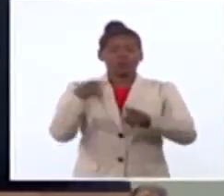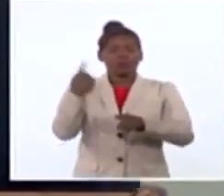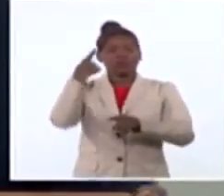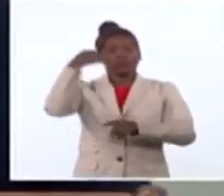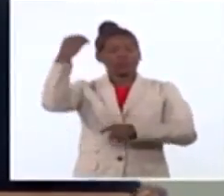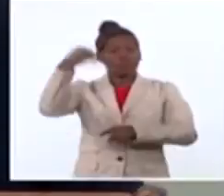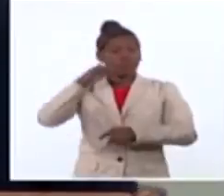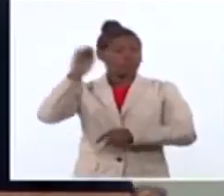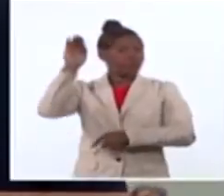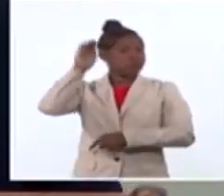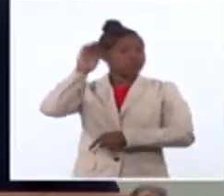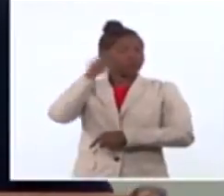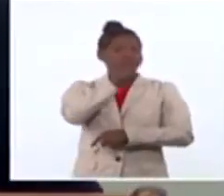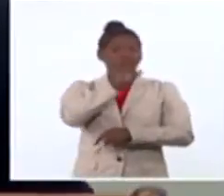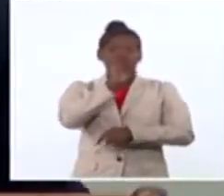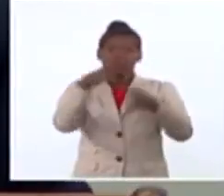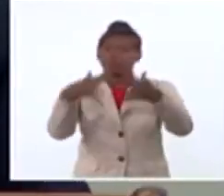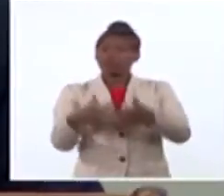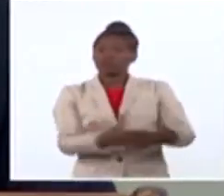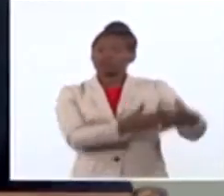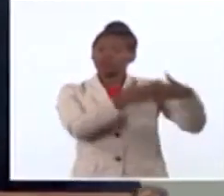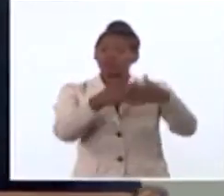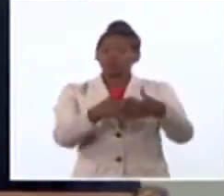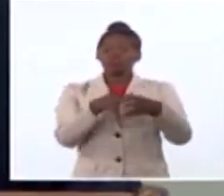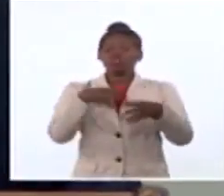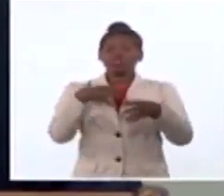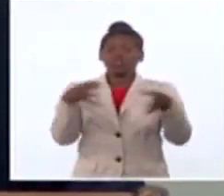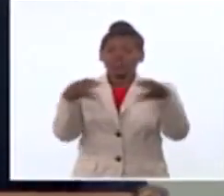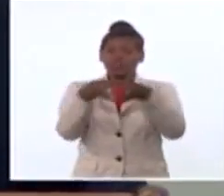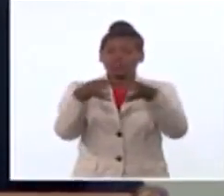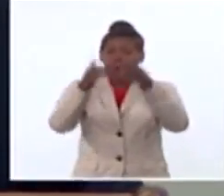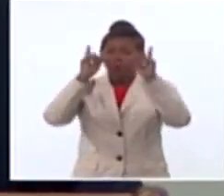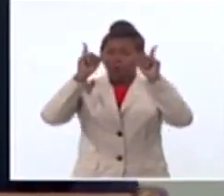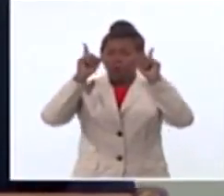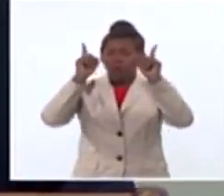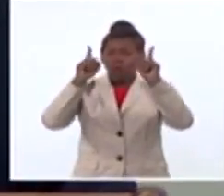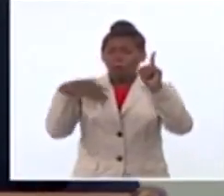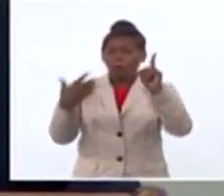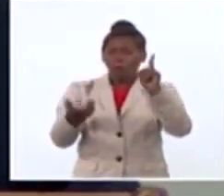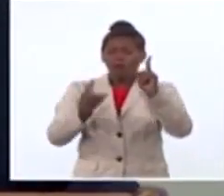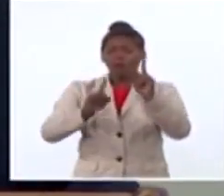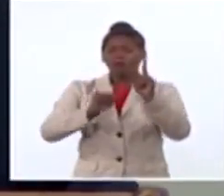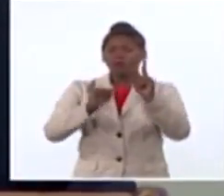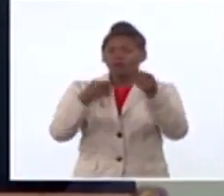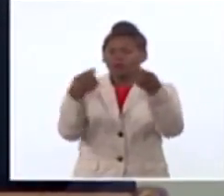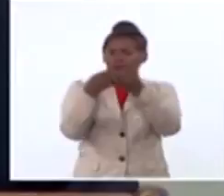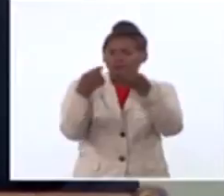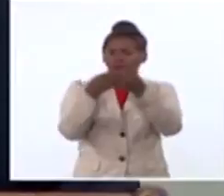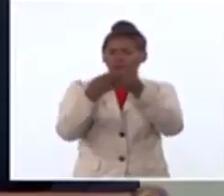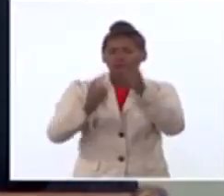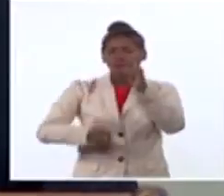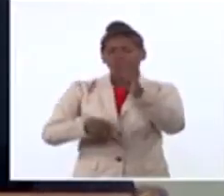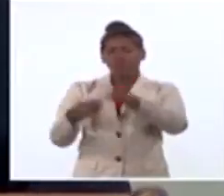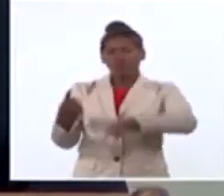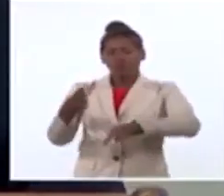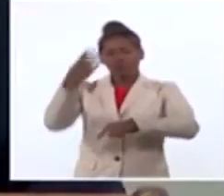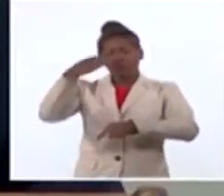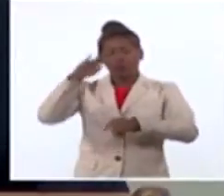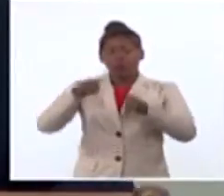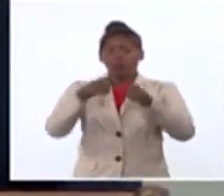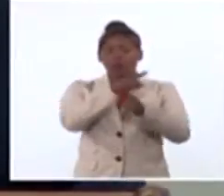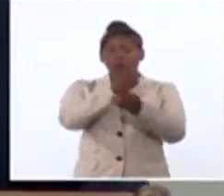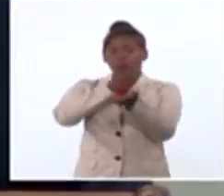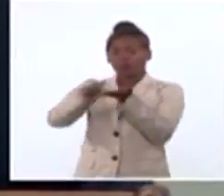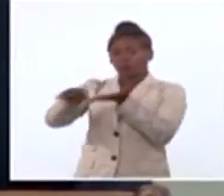con el empleo de agentes internos reclutados, entrenados, financiados,